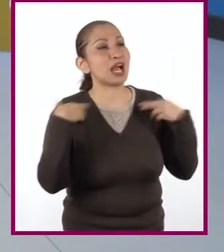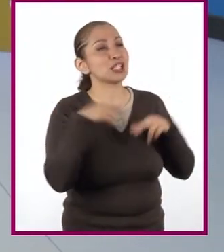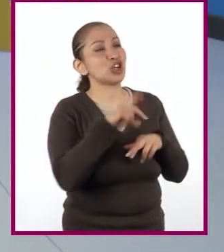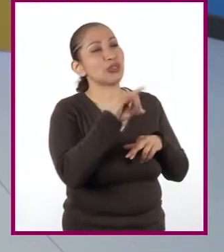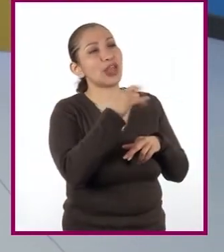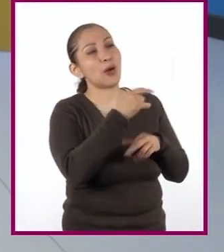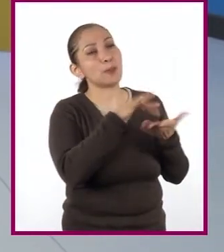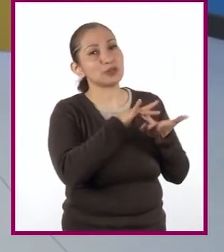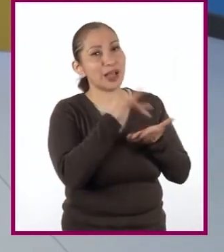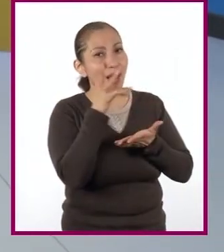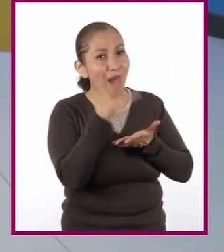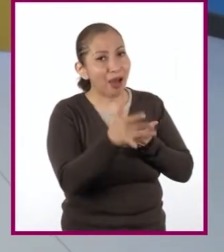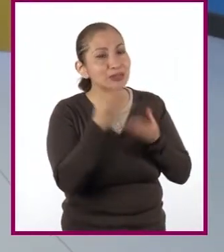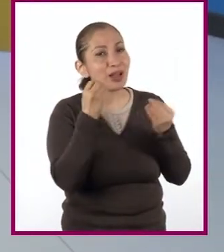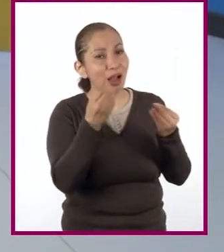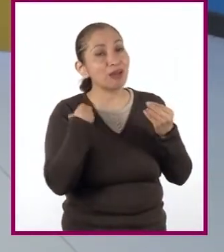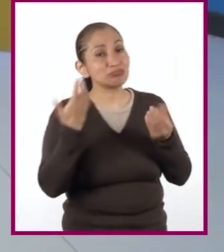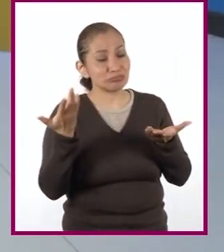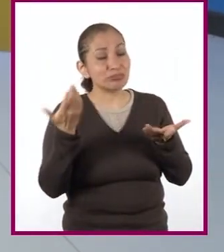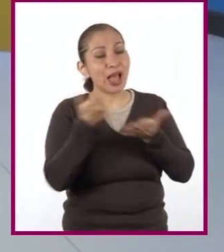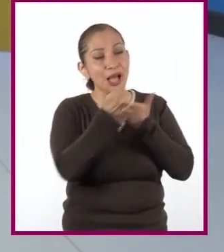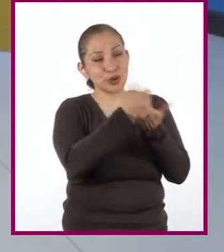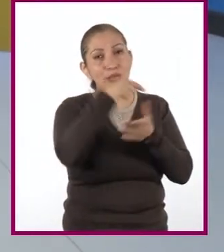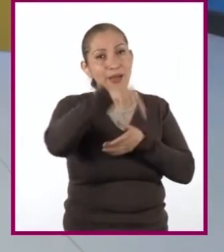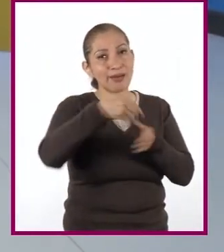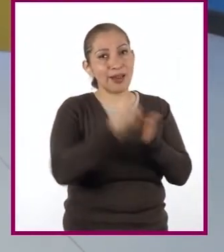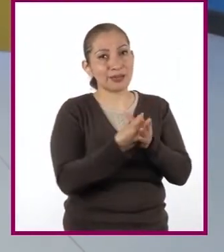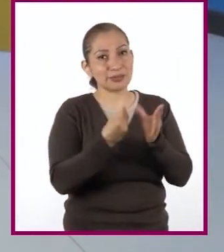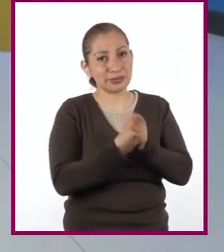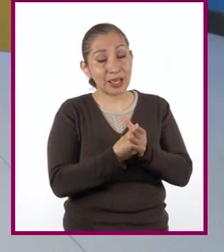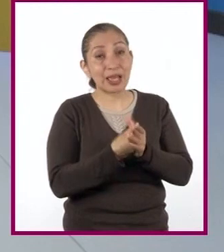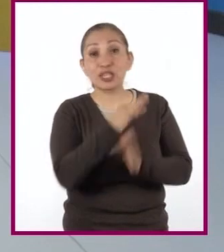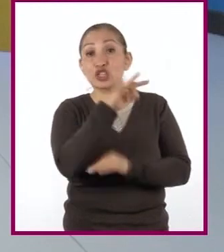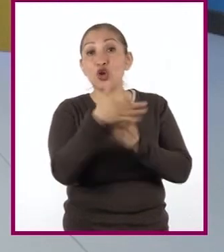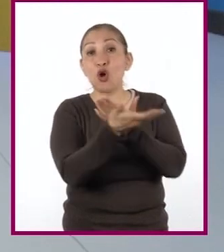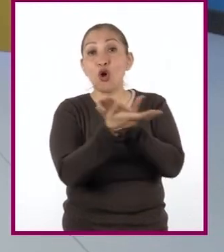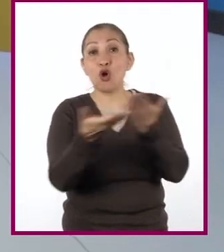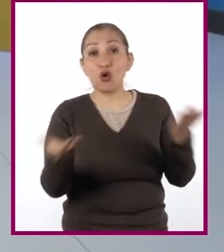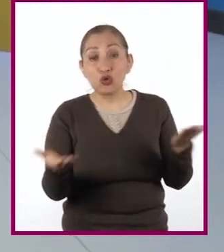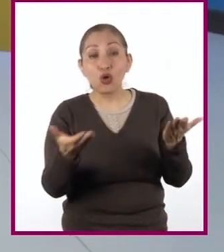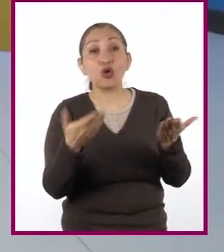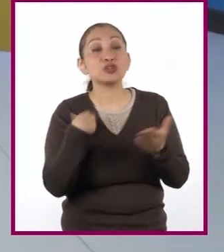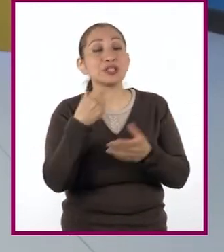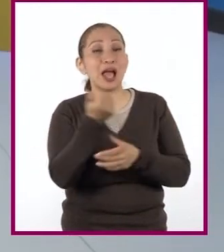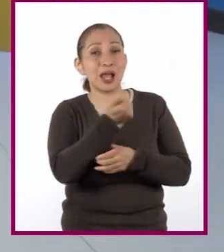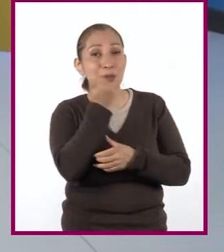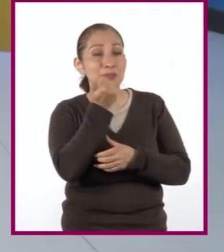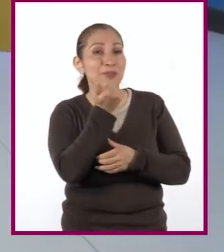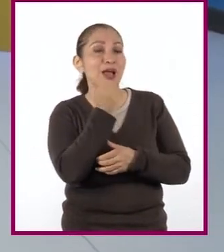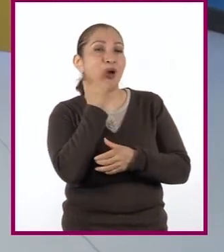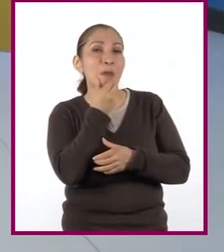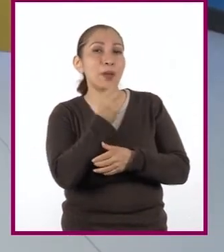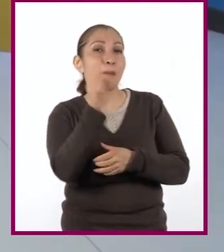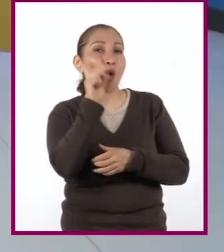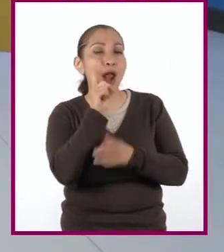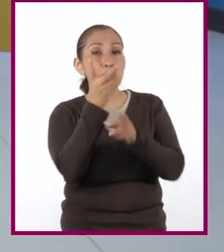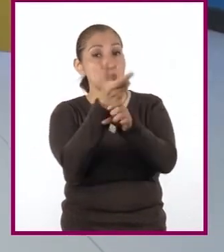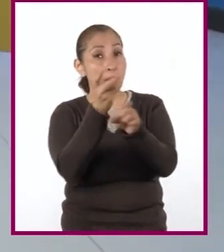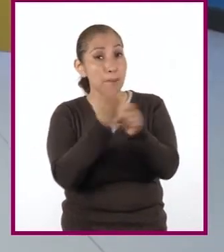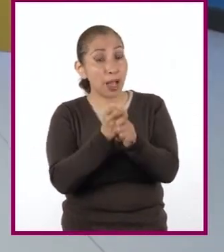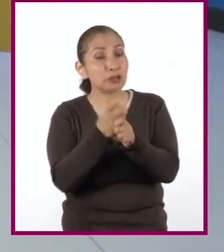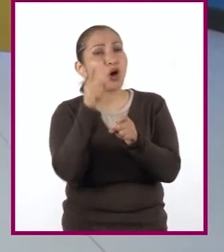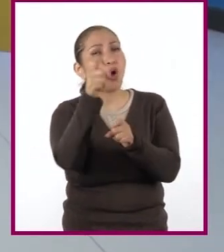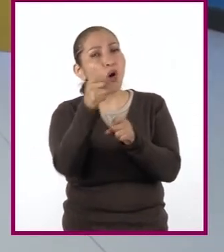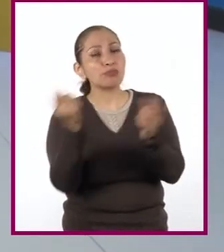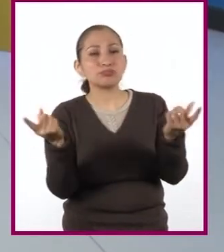Diego, le agradezco muchísimo su intervención en esta sesión. Y a todas y a todos nuestros estimados estudiantes, les invito